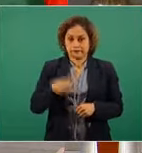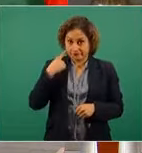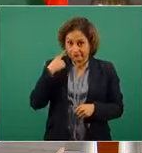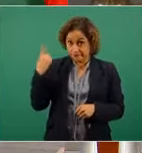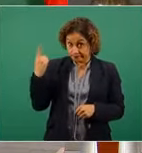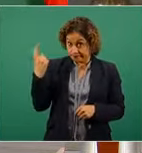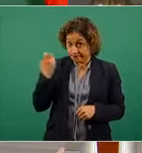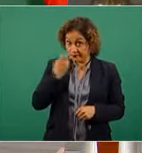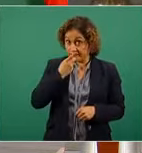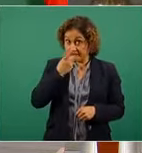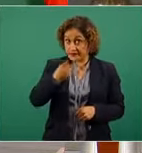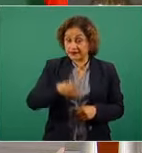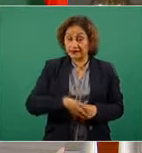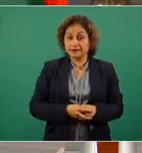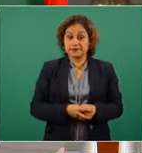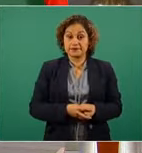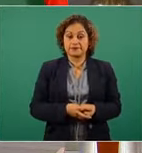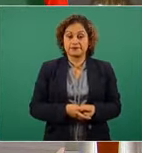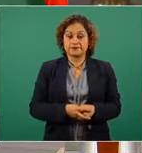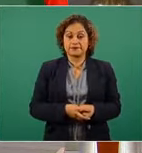escribió.